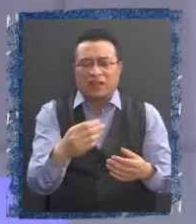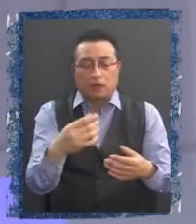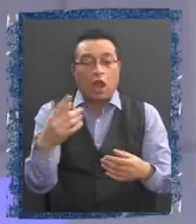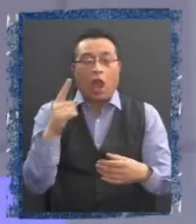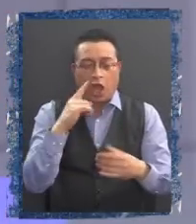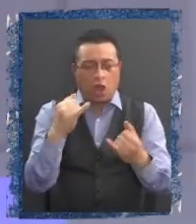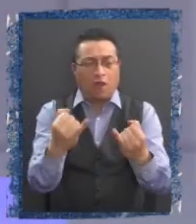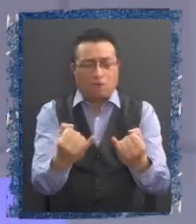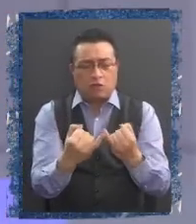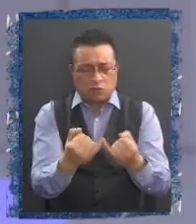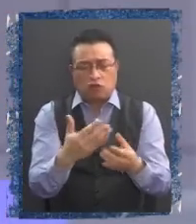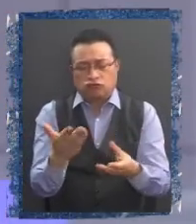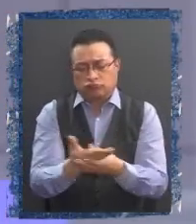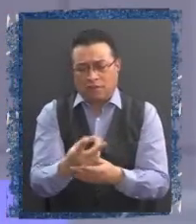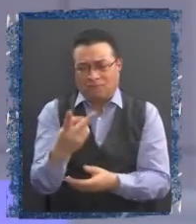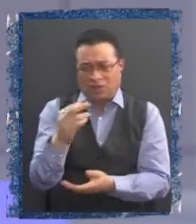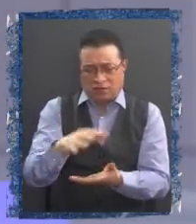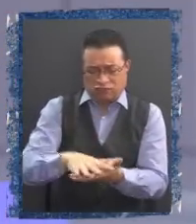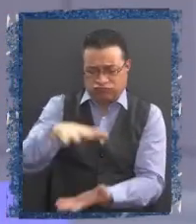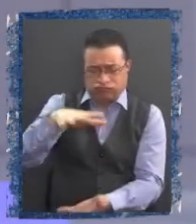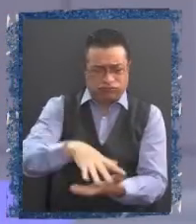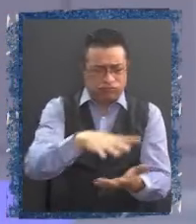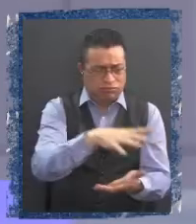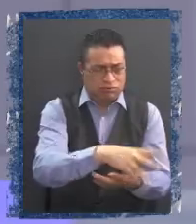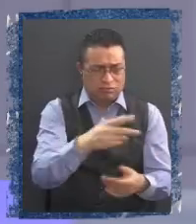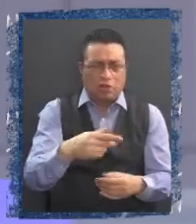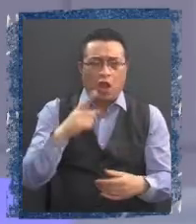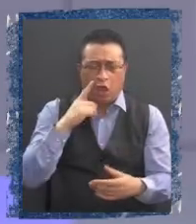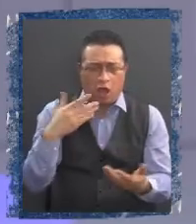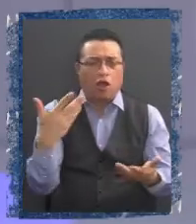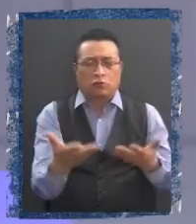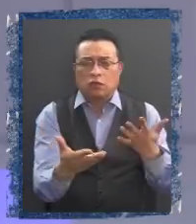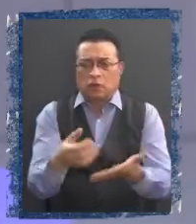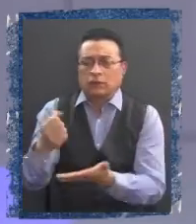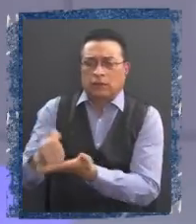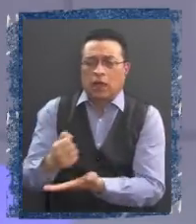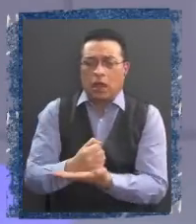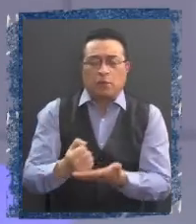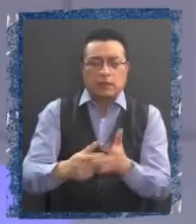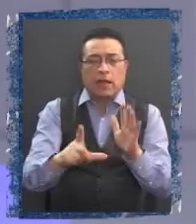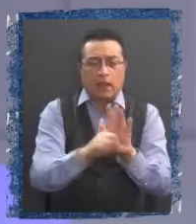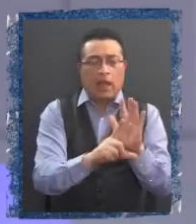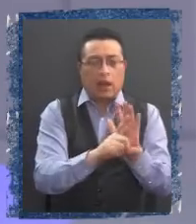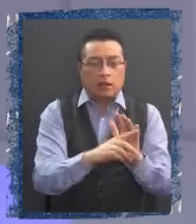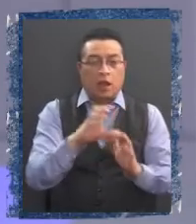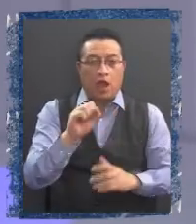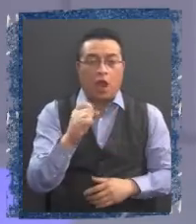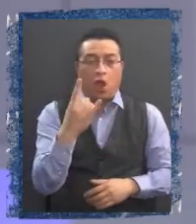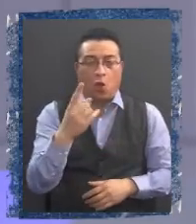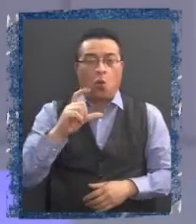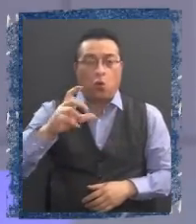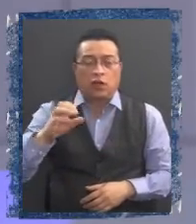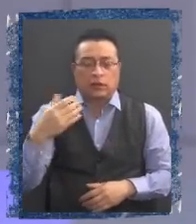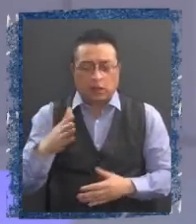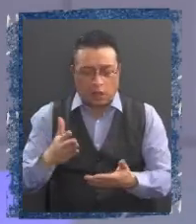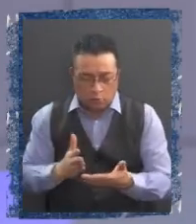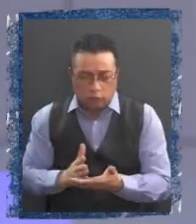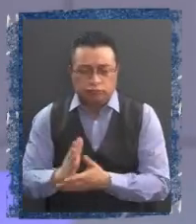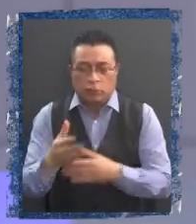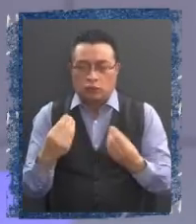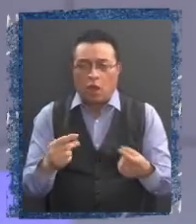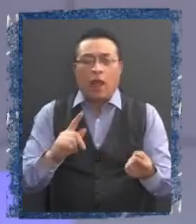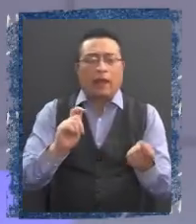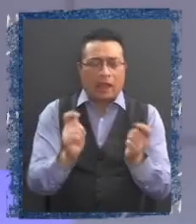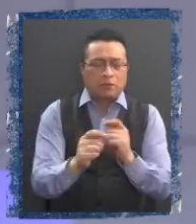que lo dice, o sea, han habido 20 y todos Sí. distintos, y hace 20 años que estamos tratando de tramitar otra ley, ¿cierto? Se aprobó el auge y después de eso se empezaron a hacer varios otros modelos cambios. de cómo Hay gestionar miles de